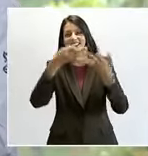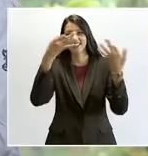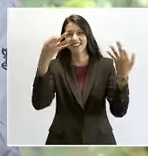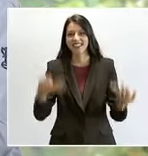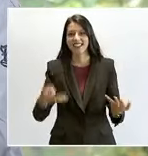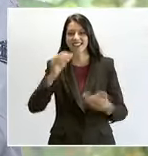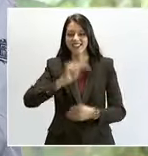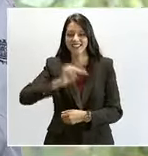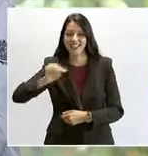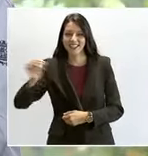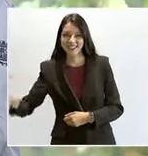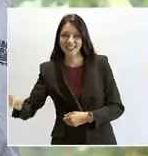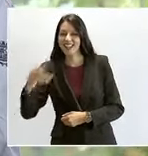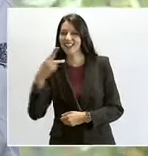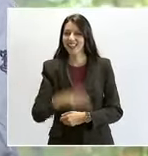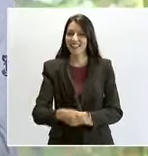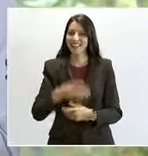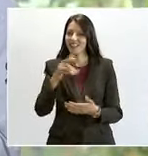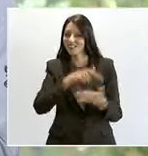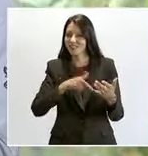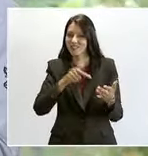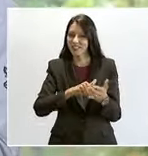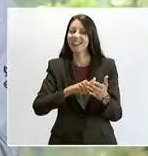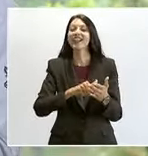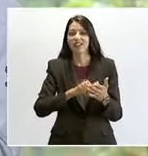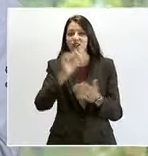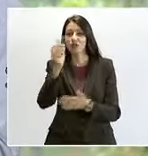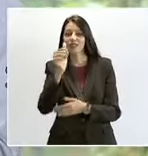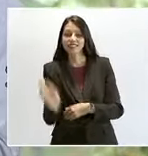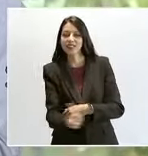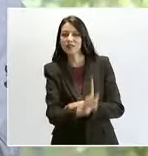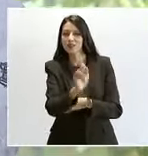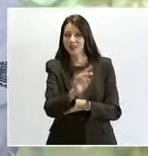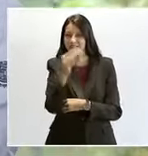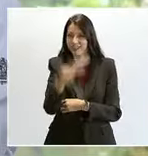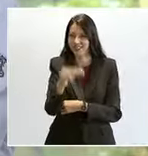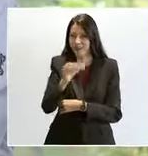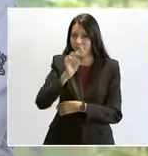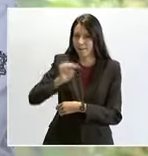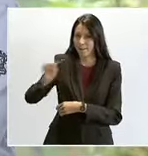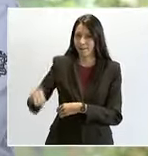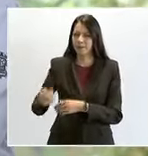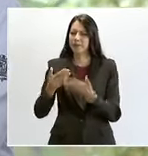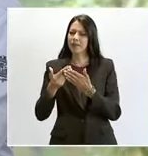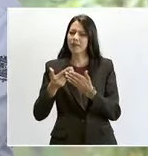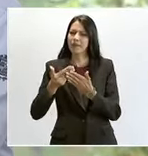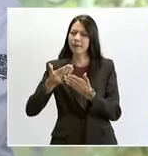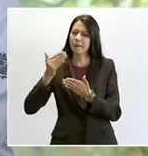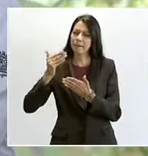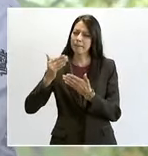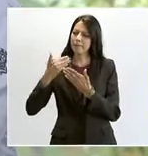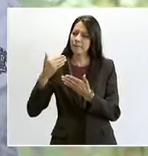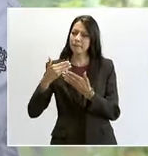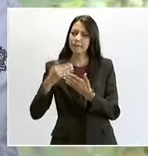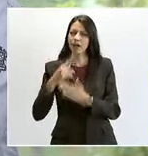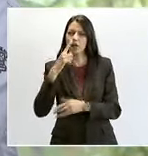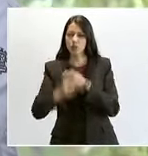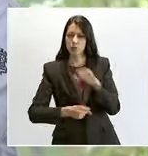purépecha en la cañada de los 11 pueblos hace poco más de un año que